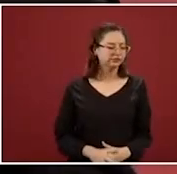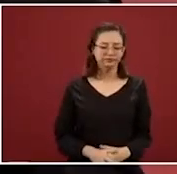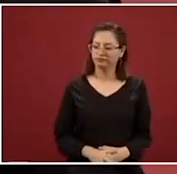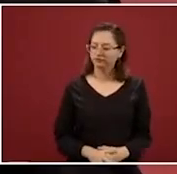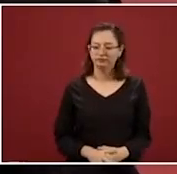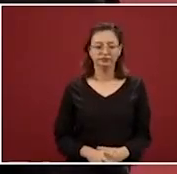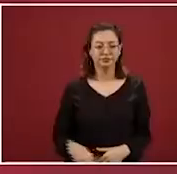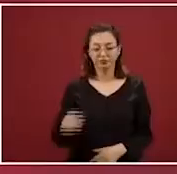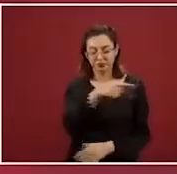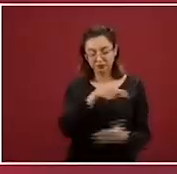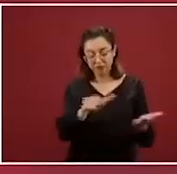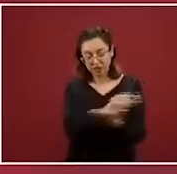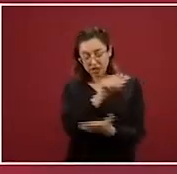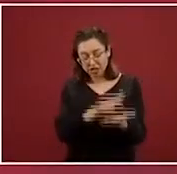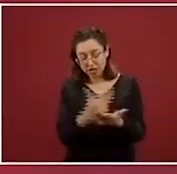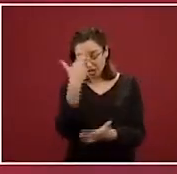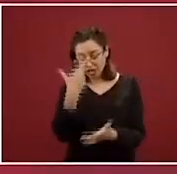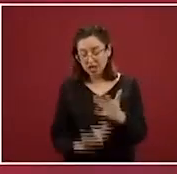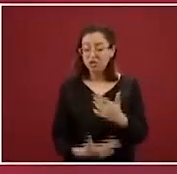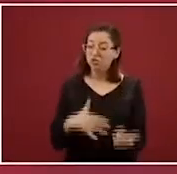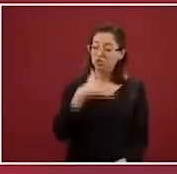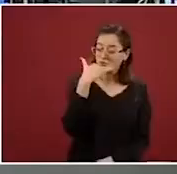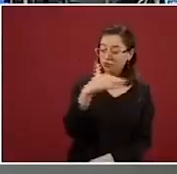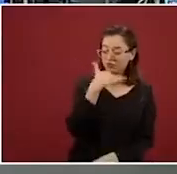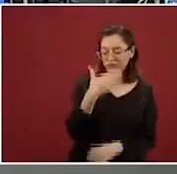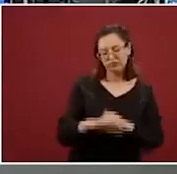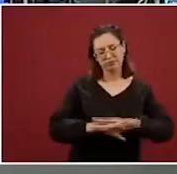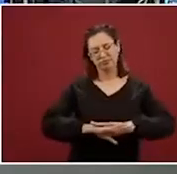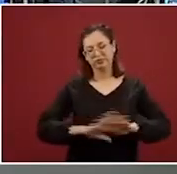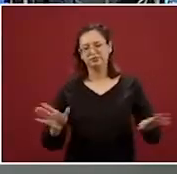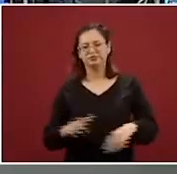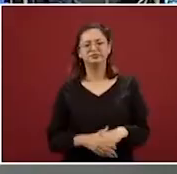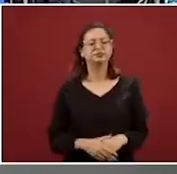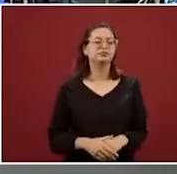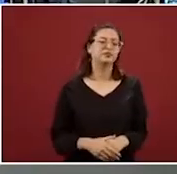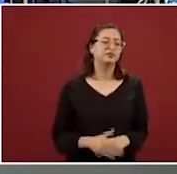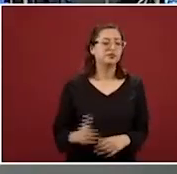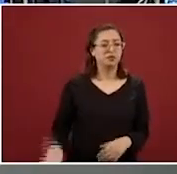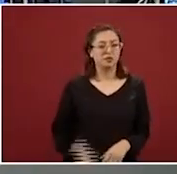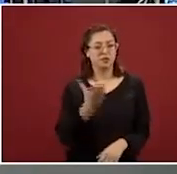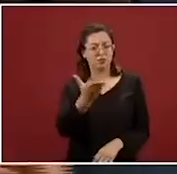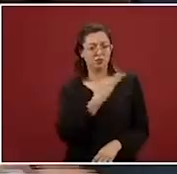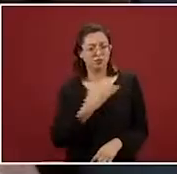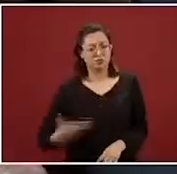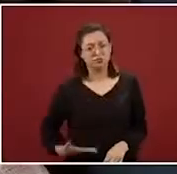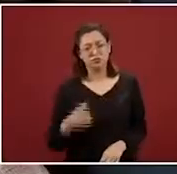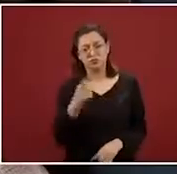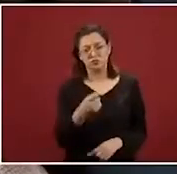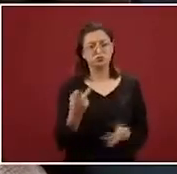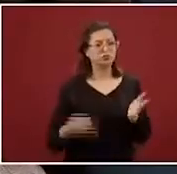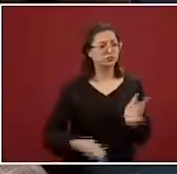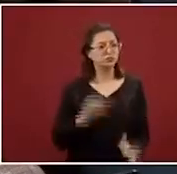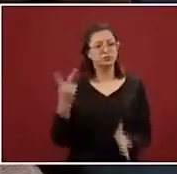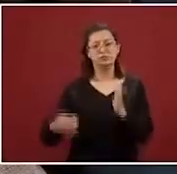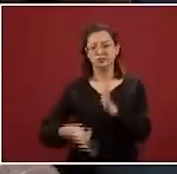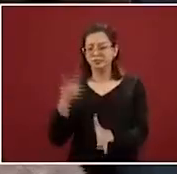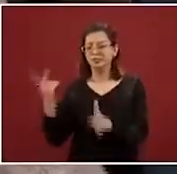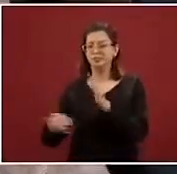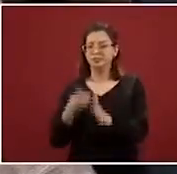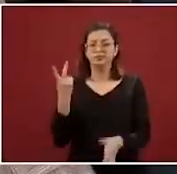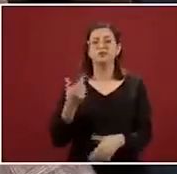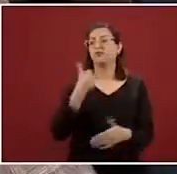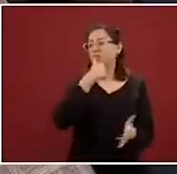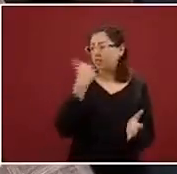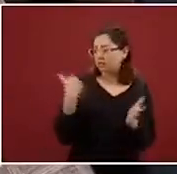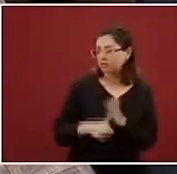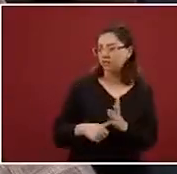de ilegalidad o de corrupción. Y para que ya se acabe esto, presidente, porque usted incluso lo ha citado en plazas públicas, les ha mandado